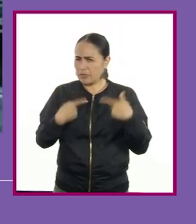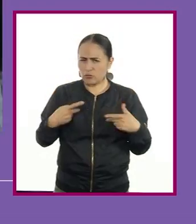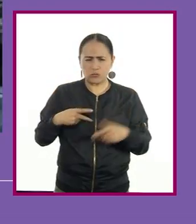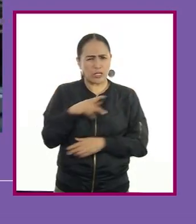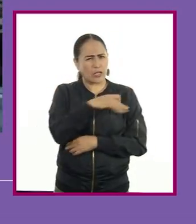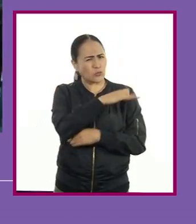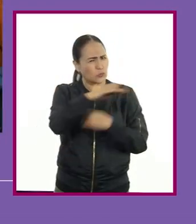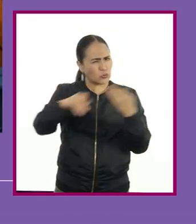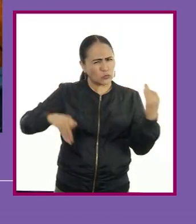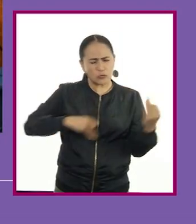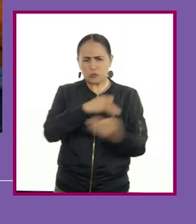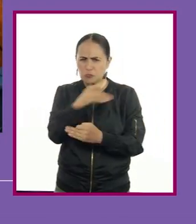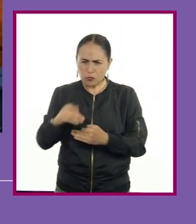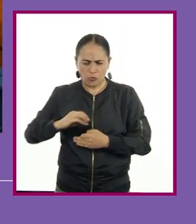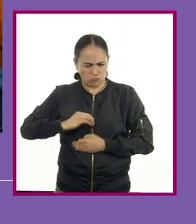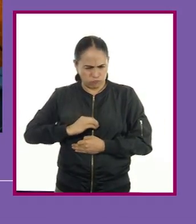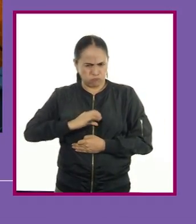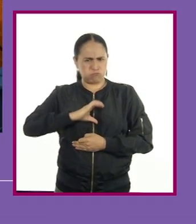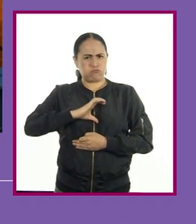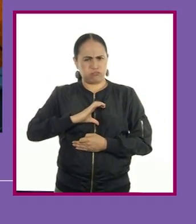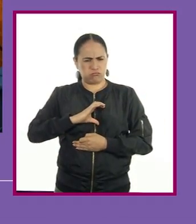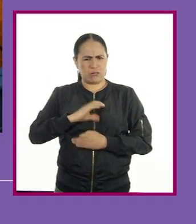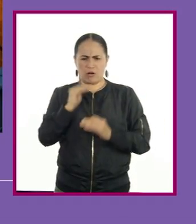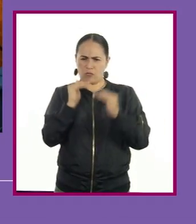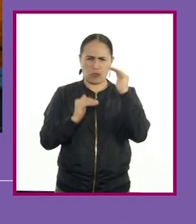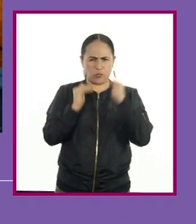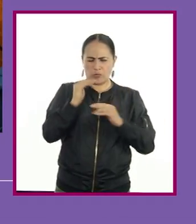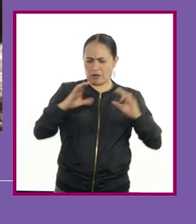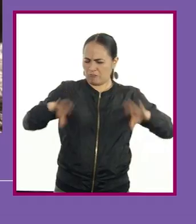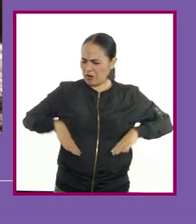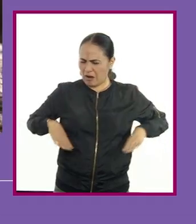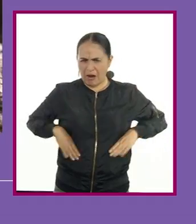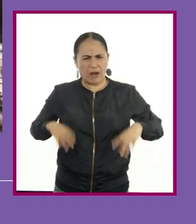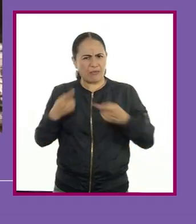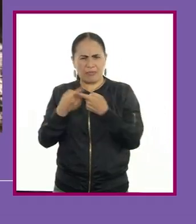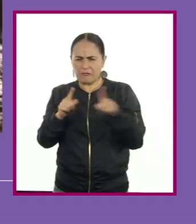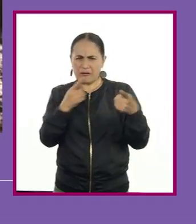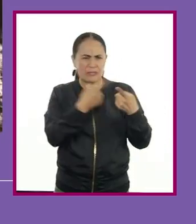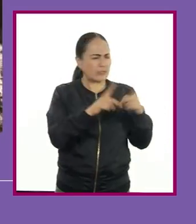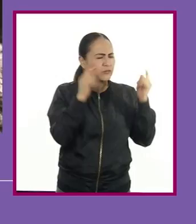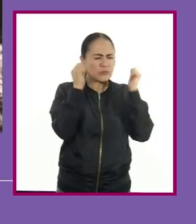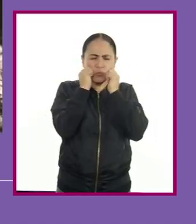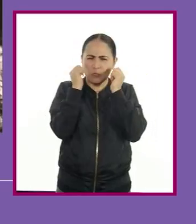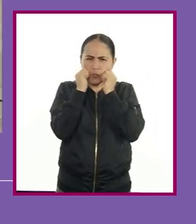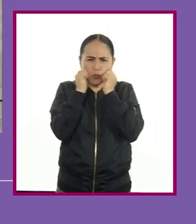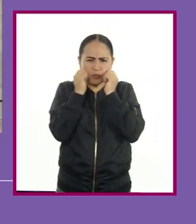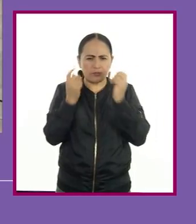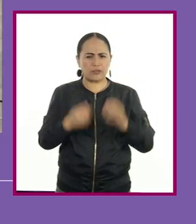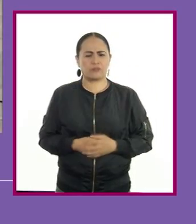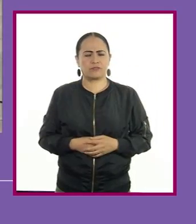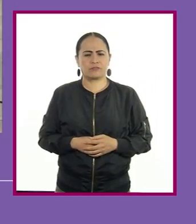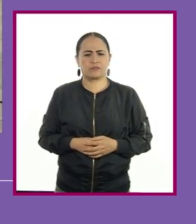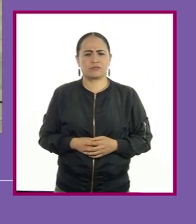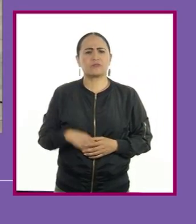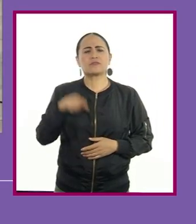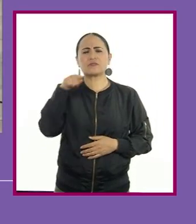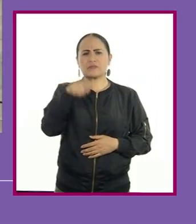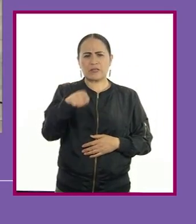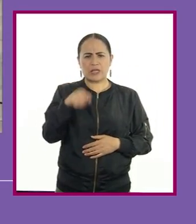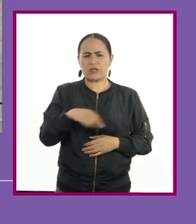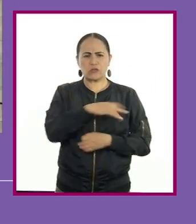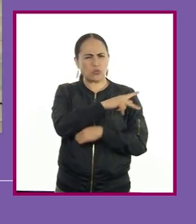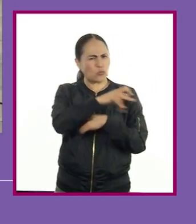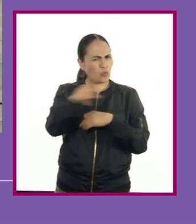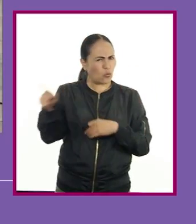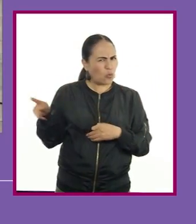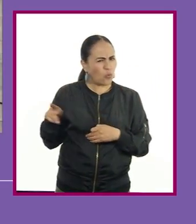de una dignidad común, por encima de todas las diferencias que nos individualizan y nos distinguen a unos de los otros. Todo ser humano posee dignidad